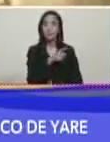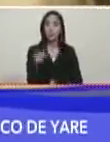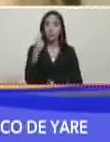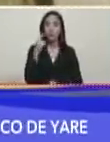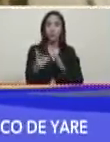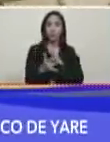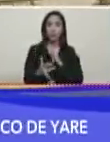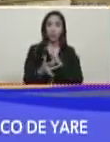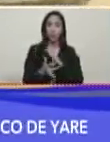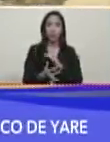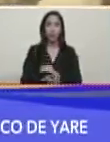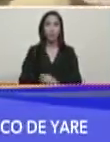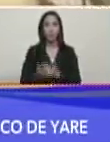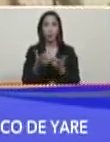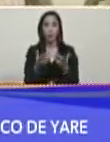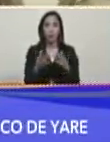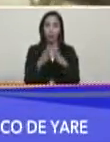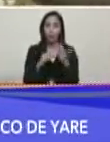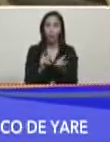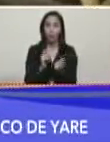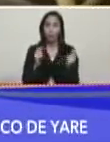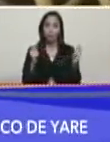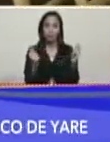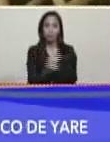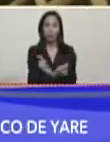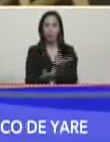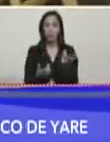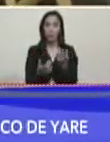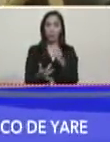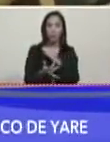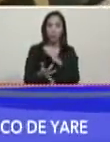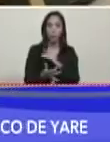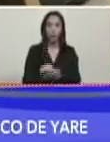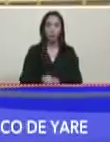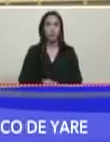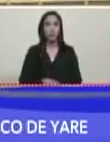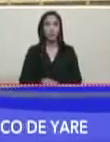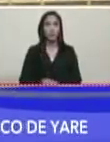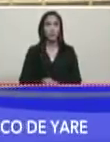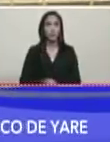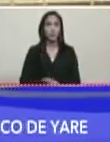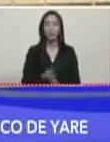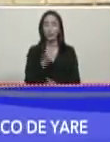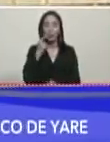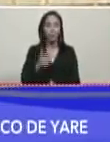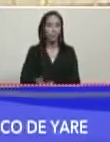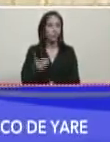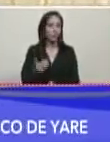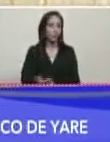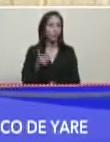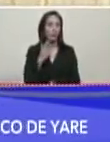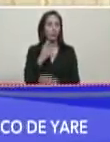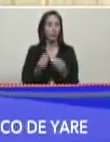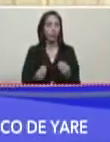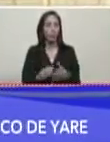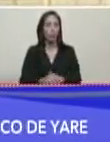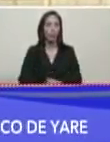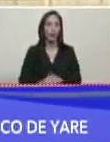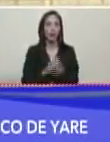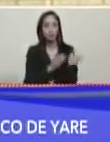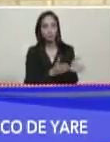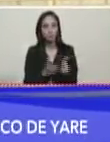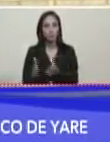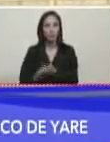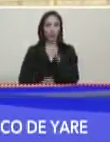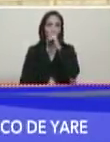inversa, sí, muy importante la tecnología inversa, sí, la psicología inversa, todo eso es importante para poner las cosas en su lugar.